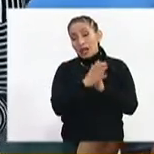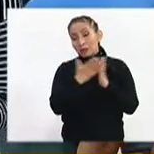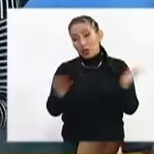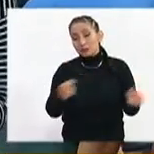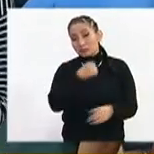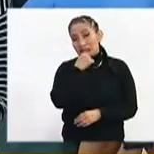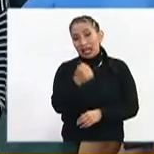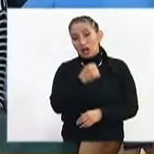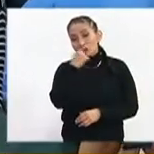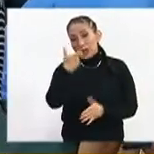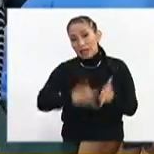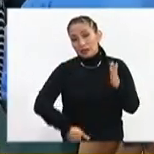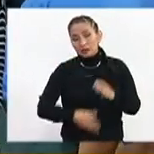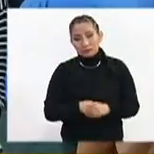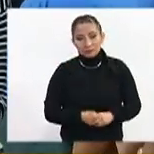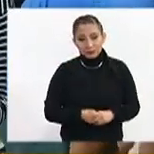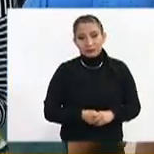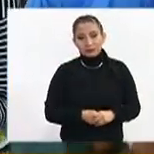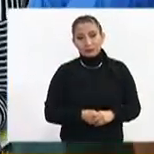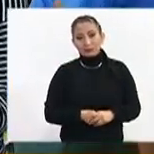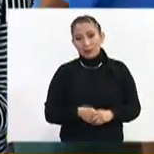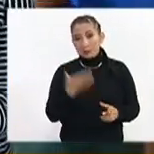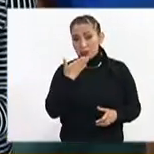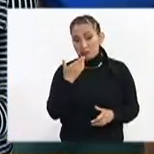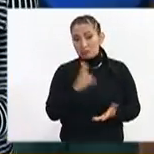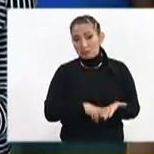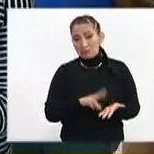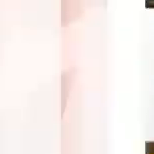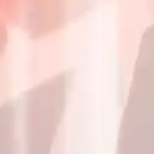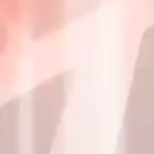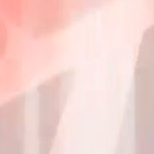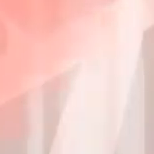comprar libros baratos y a muy buen precio.